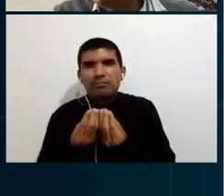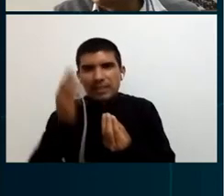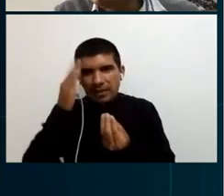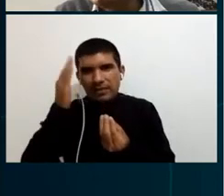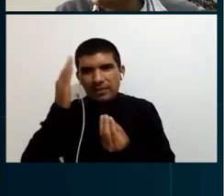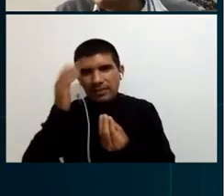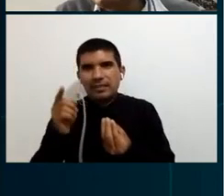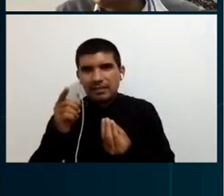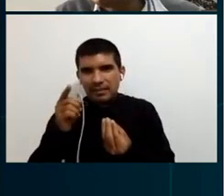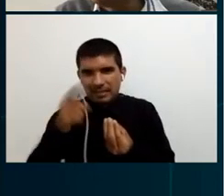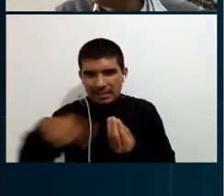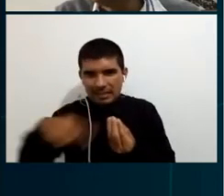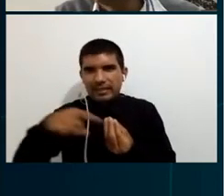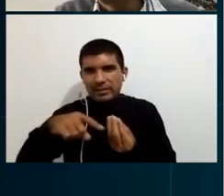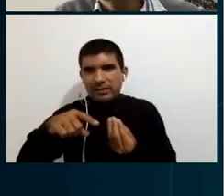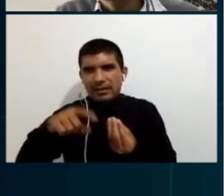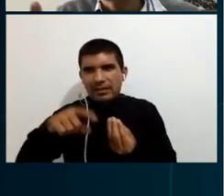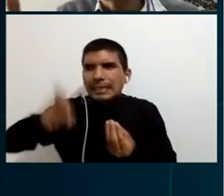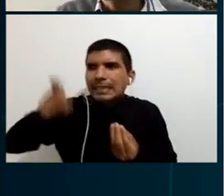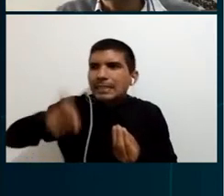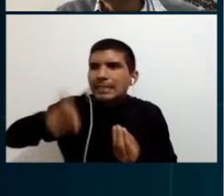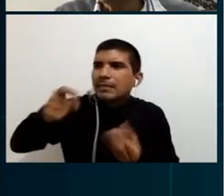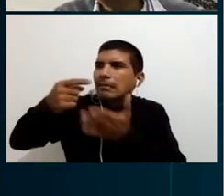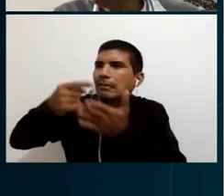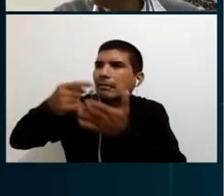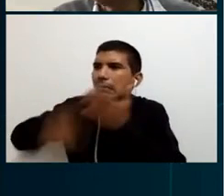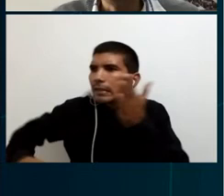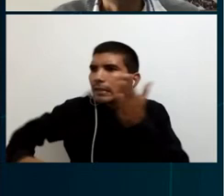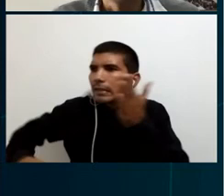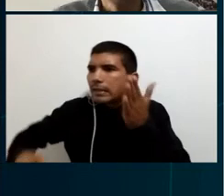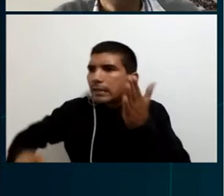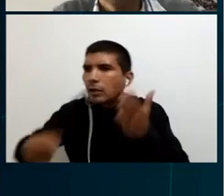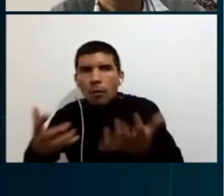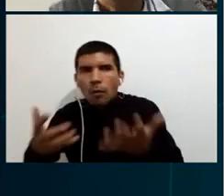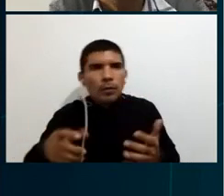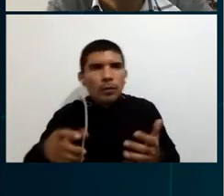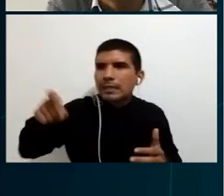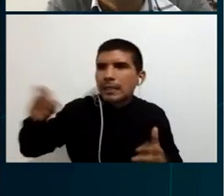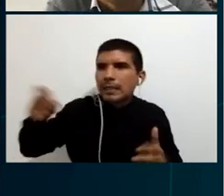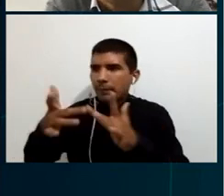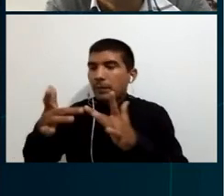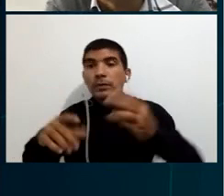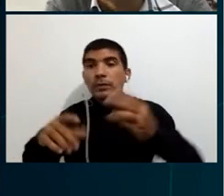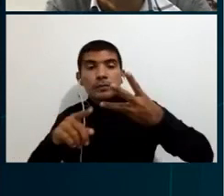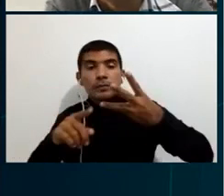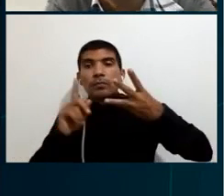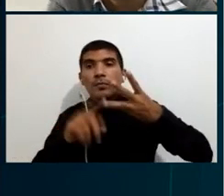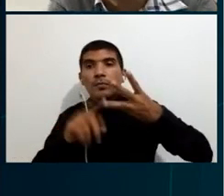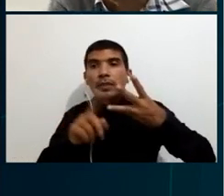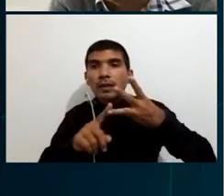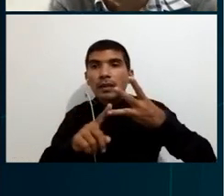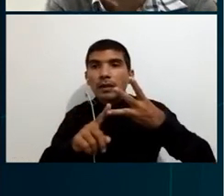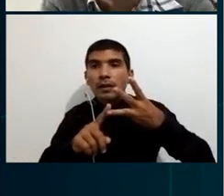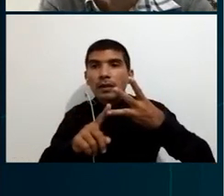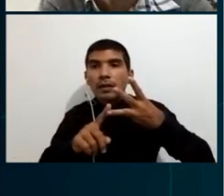qué necesitamos, ese modelo de transición, y luego viene el plan de cómo ocurre la